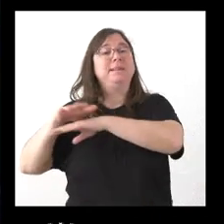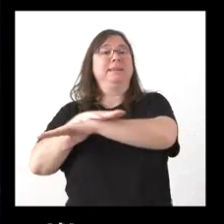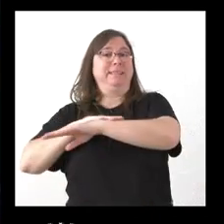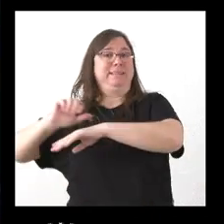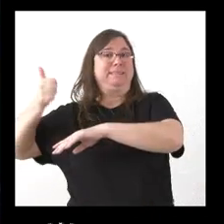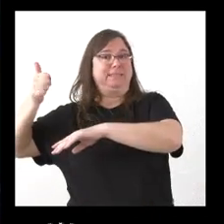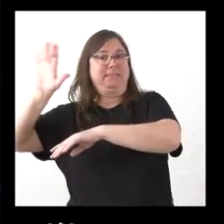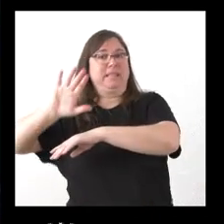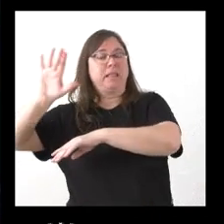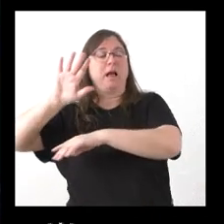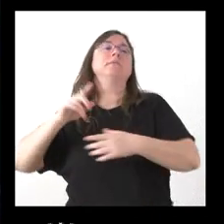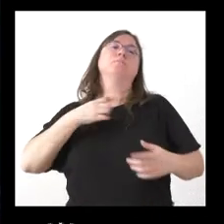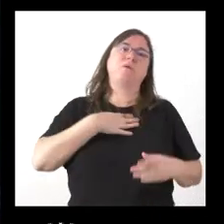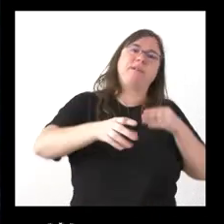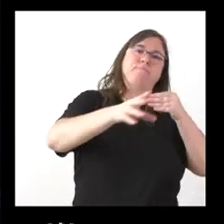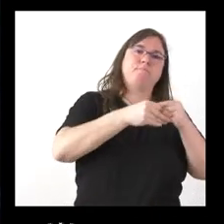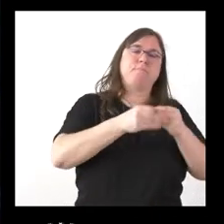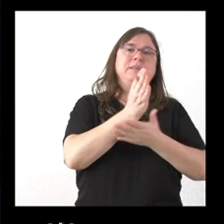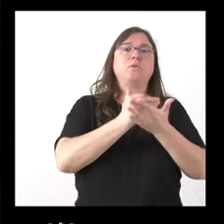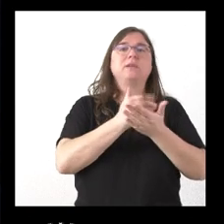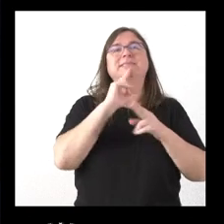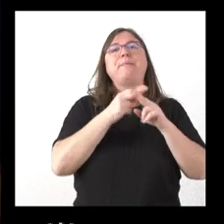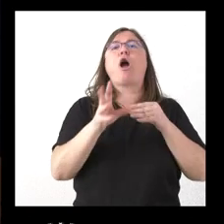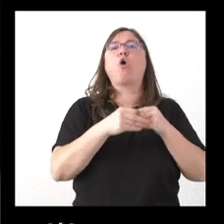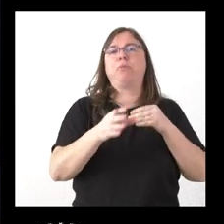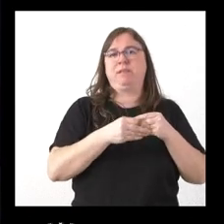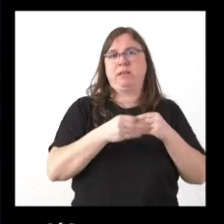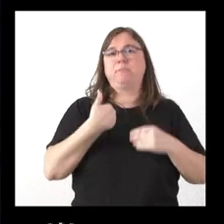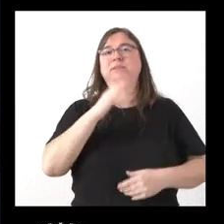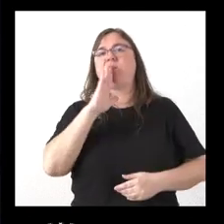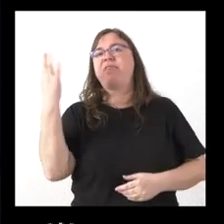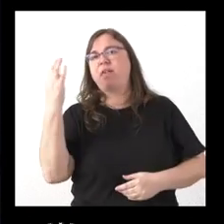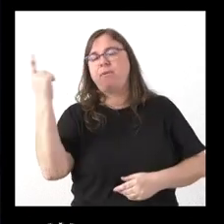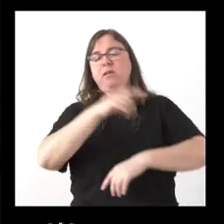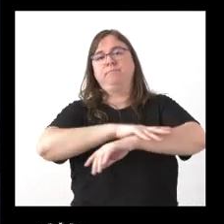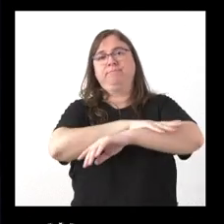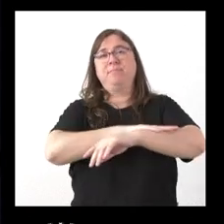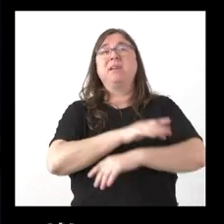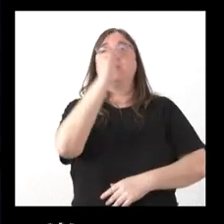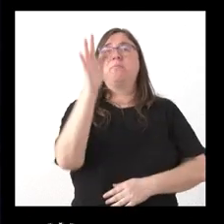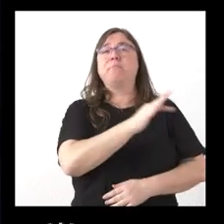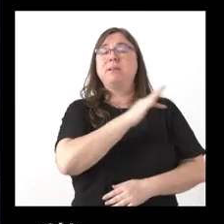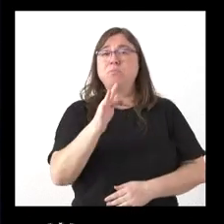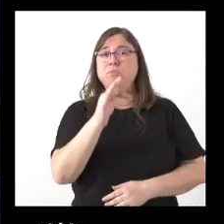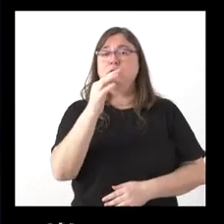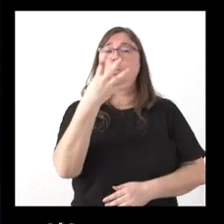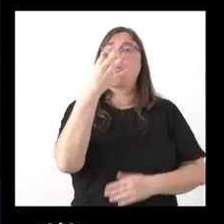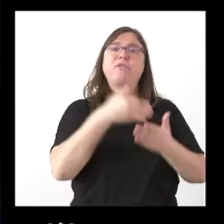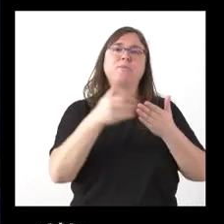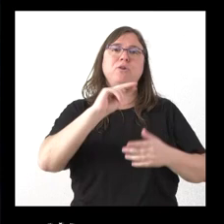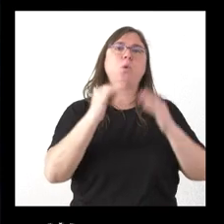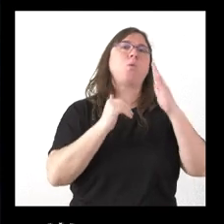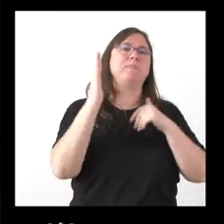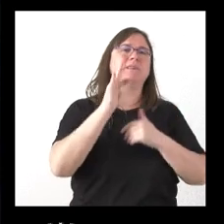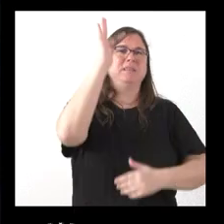recibir también estas becas autonómicas que tienen un carácter de complementarias estamos hablando de un presupuesto superior a los cuatro millones de euros en concreto hablamos de